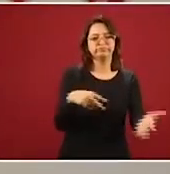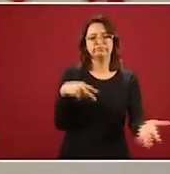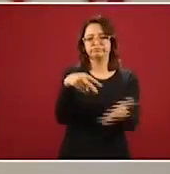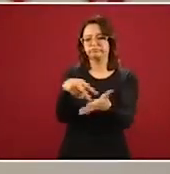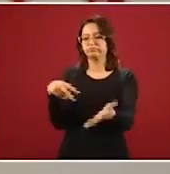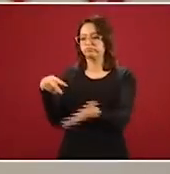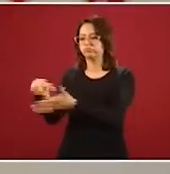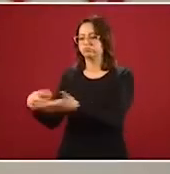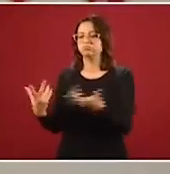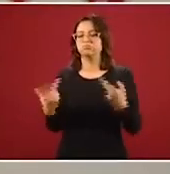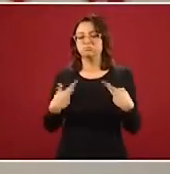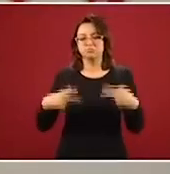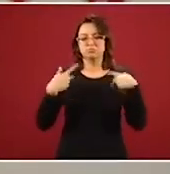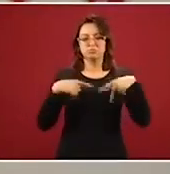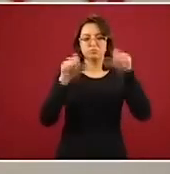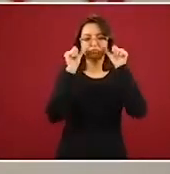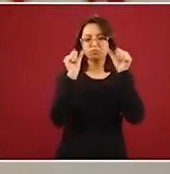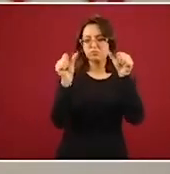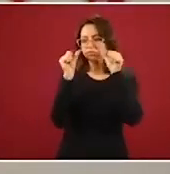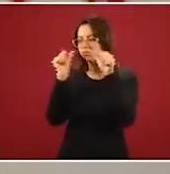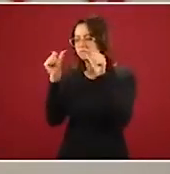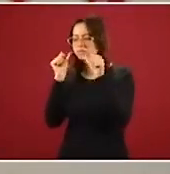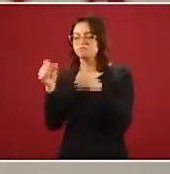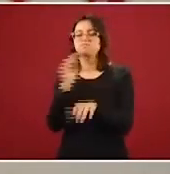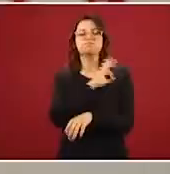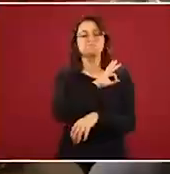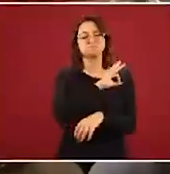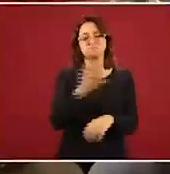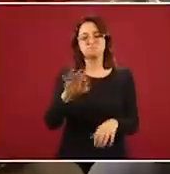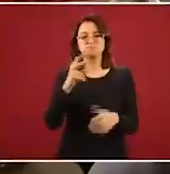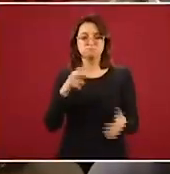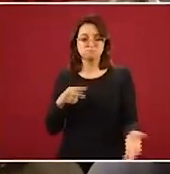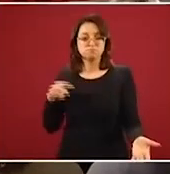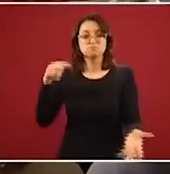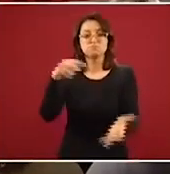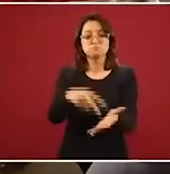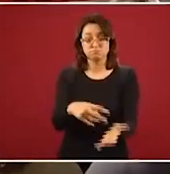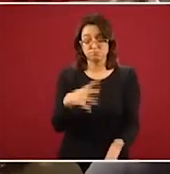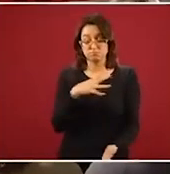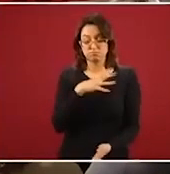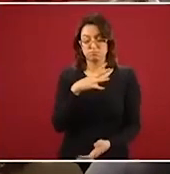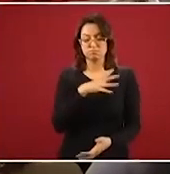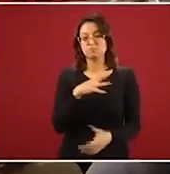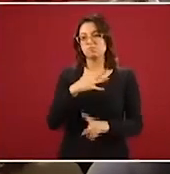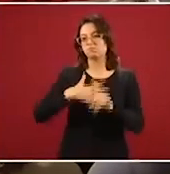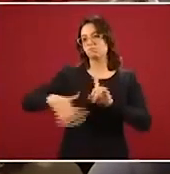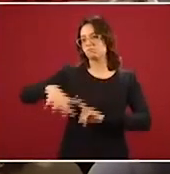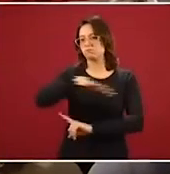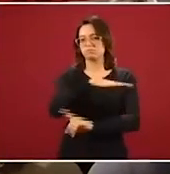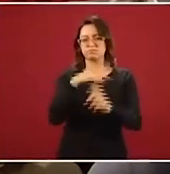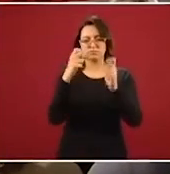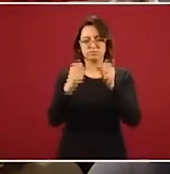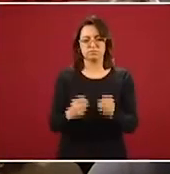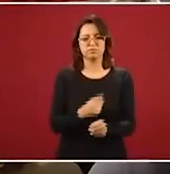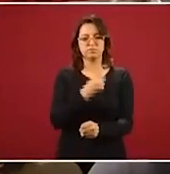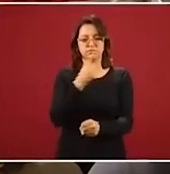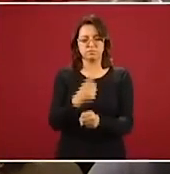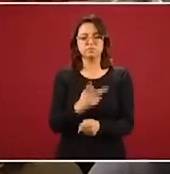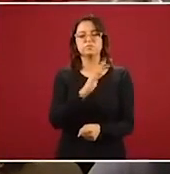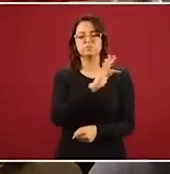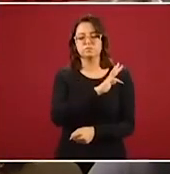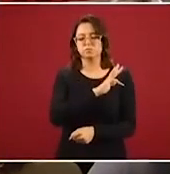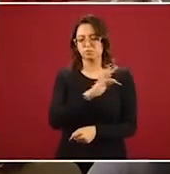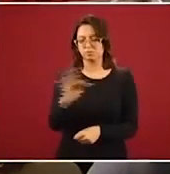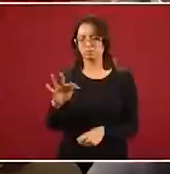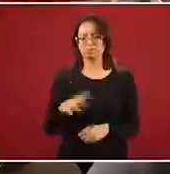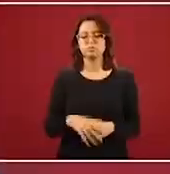a la ciudadanía, con la presencia podemos generar condiciones de seguridad en todos los ciudadanos, en las